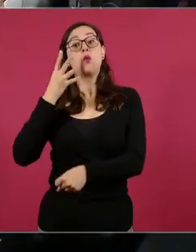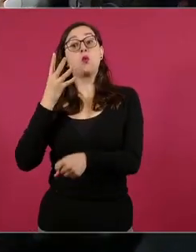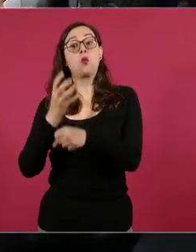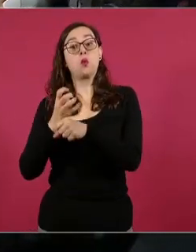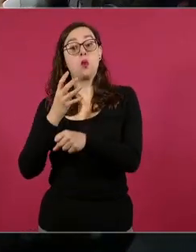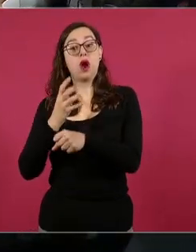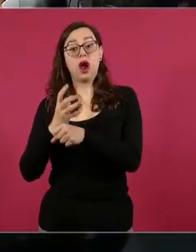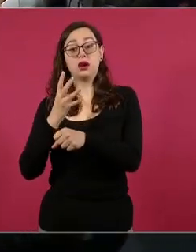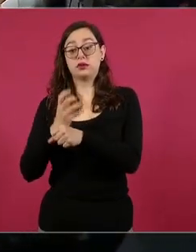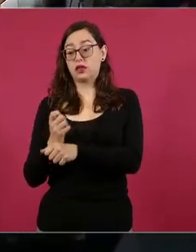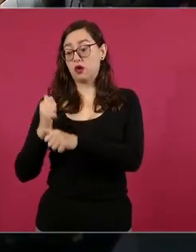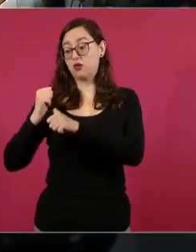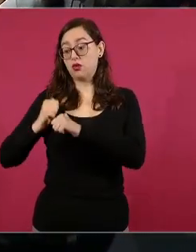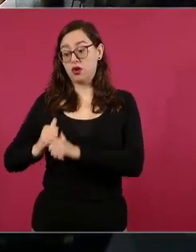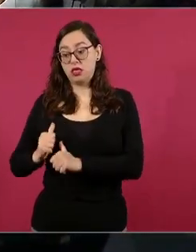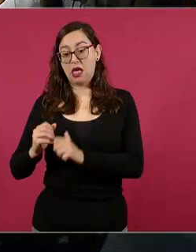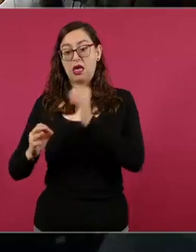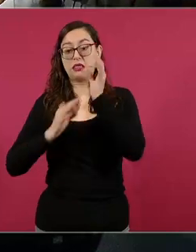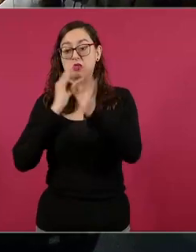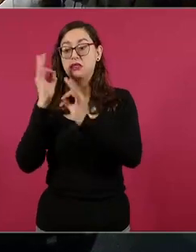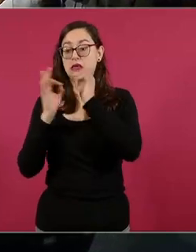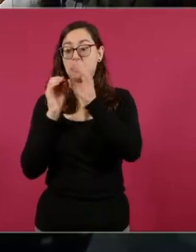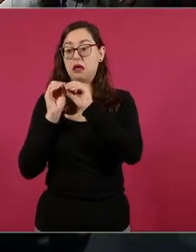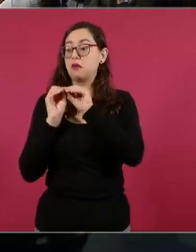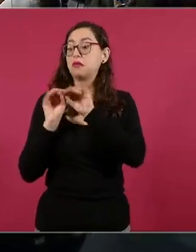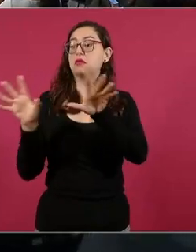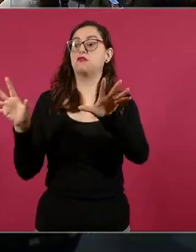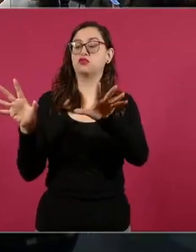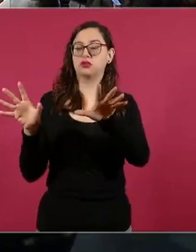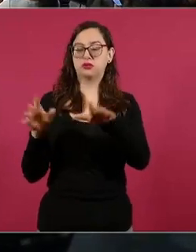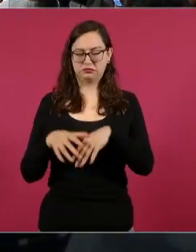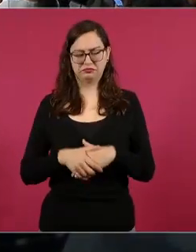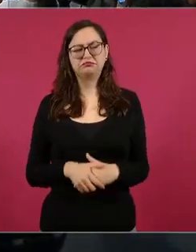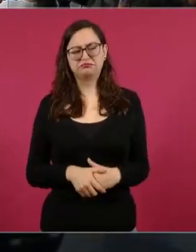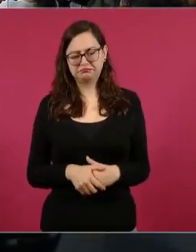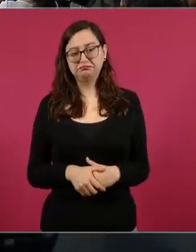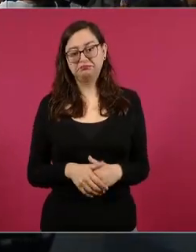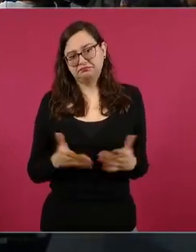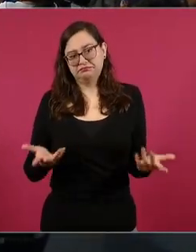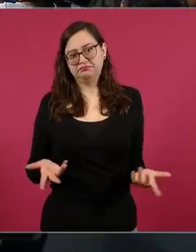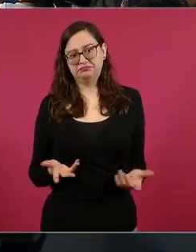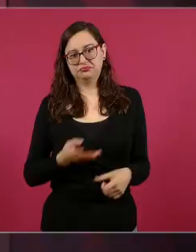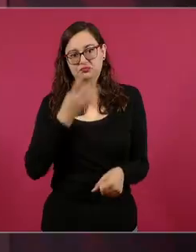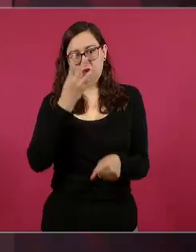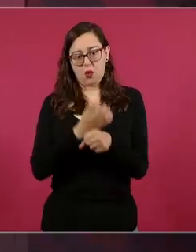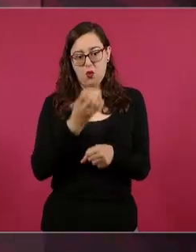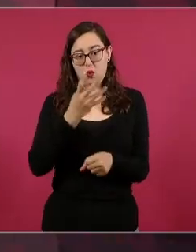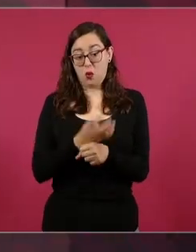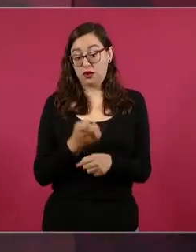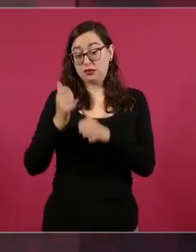y ya está en marcha del Poder Judicial, se requiere